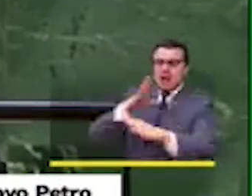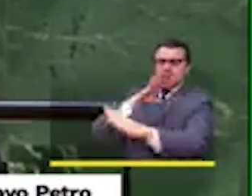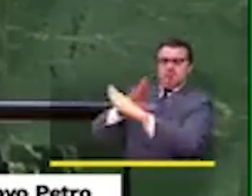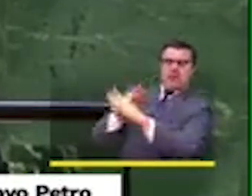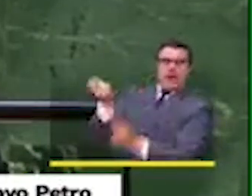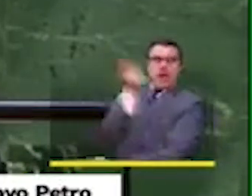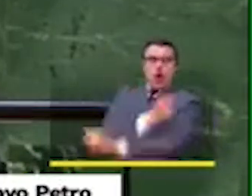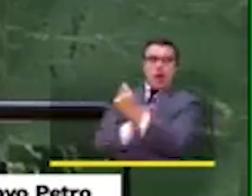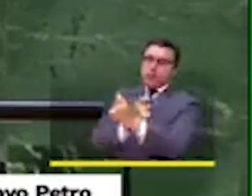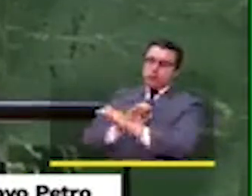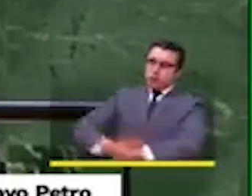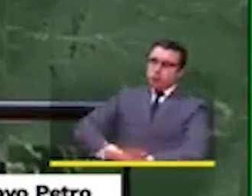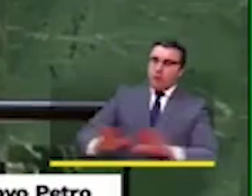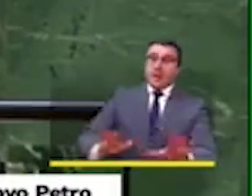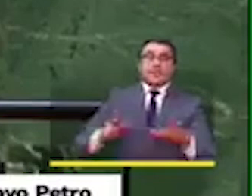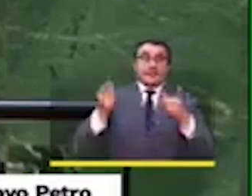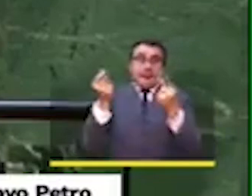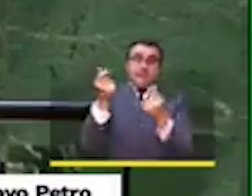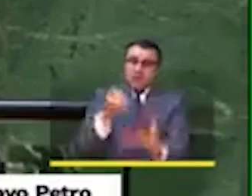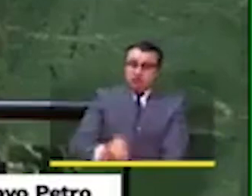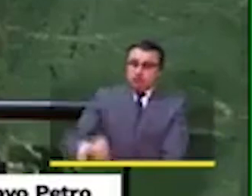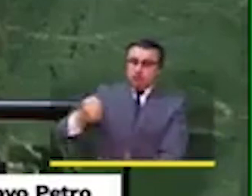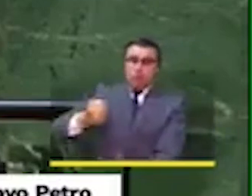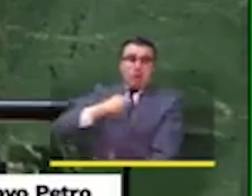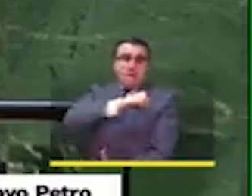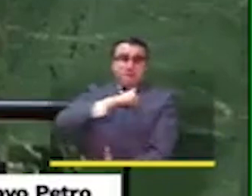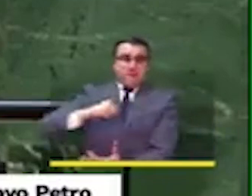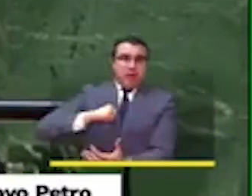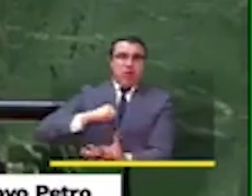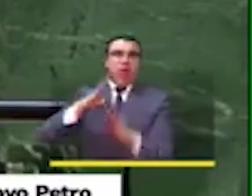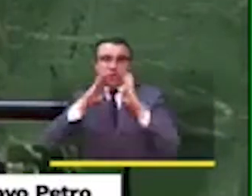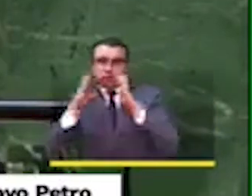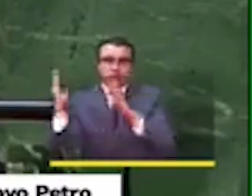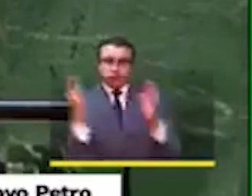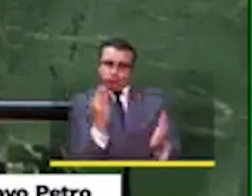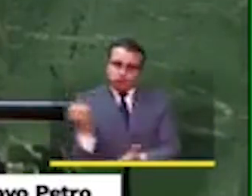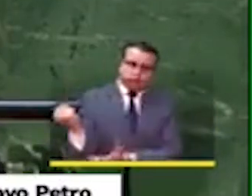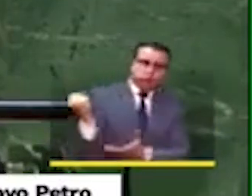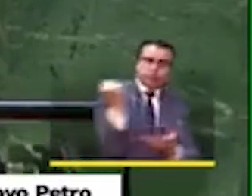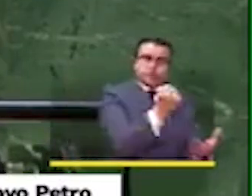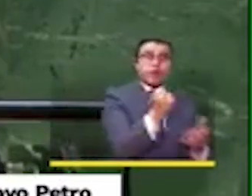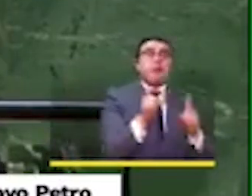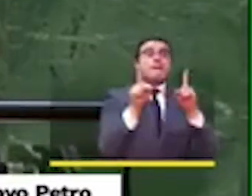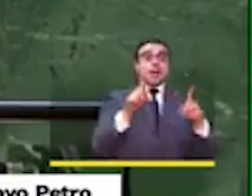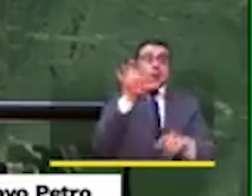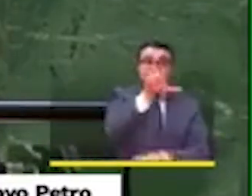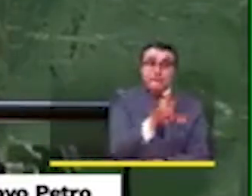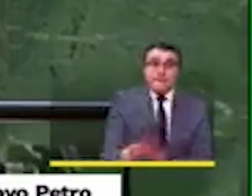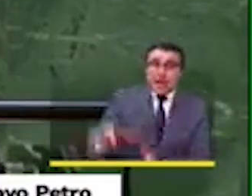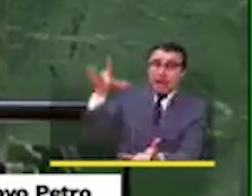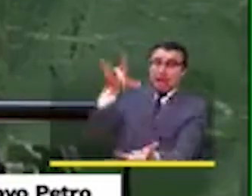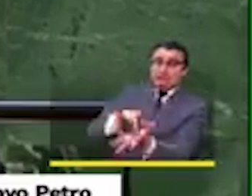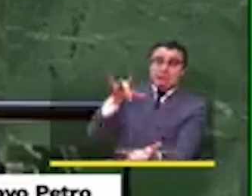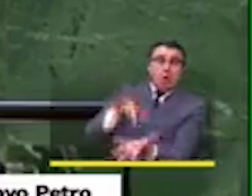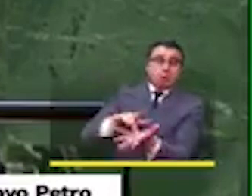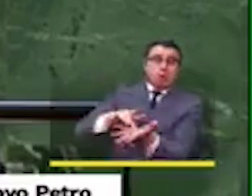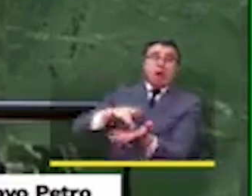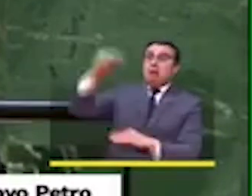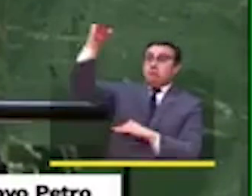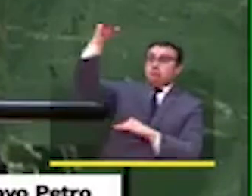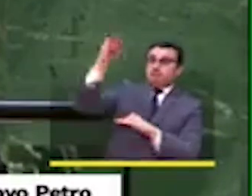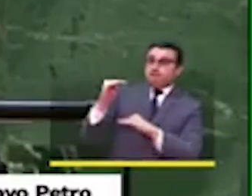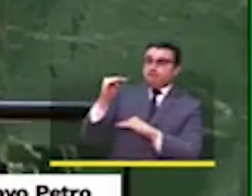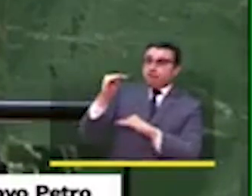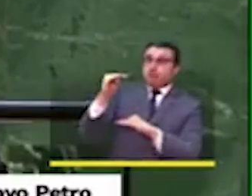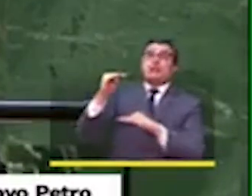guiar los fondos del capital privado. Si se reduce la deuda de todos los países,